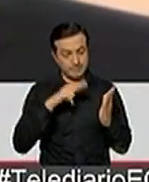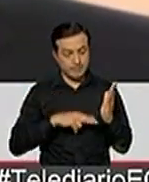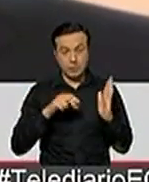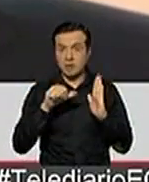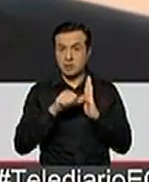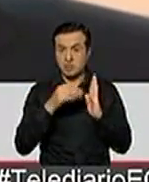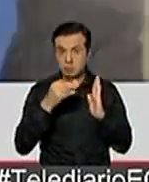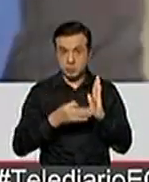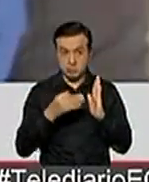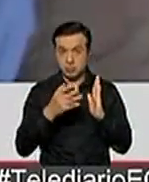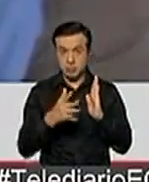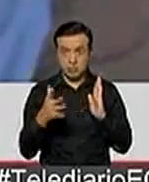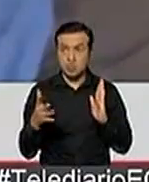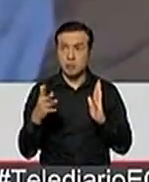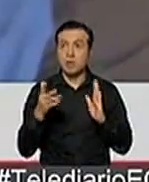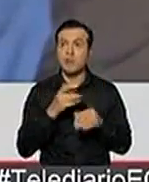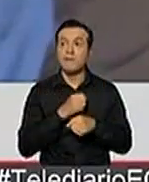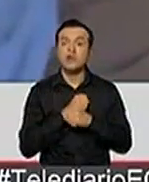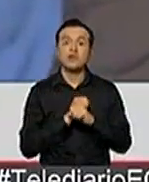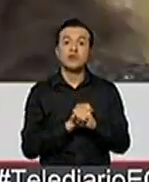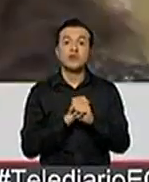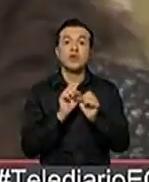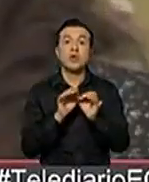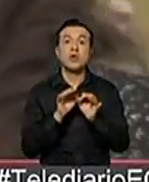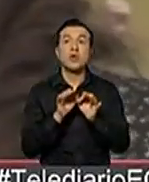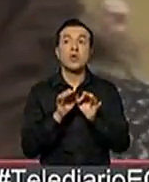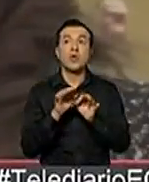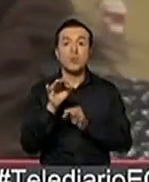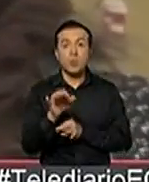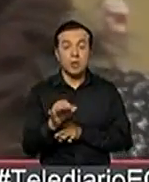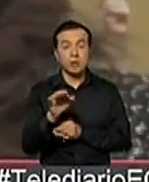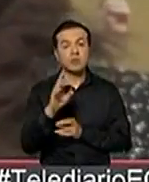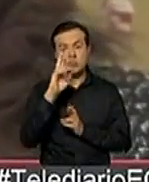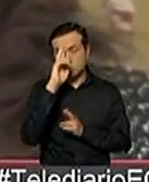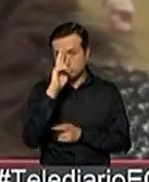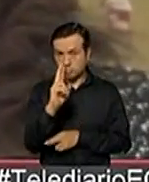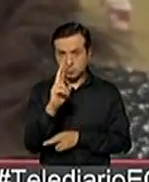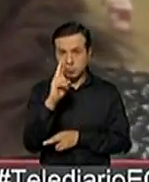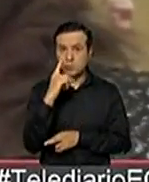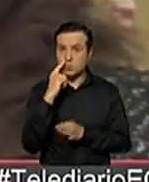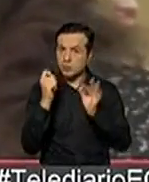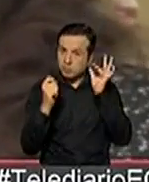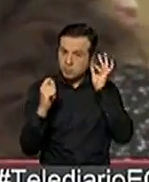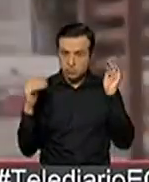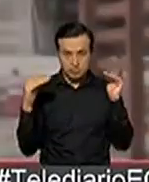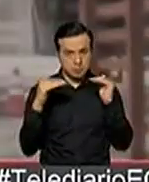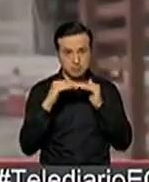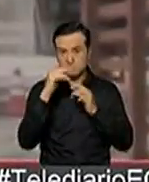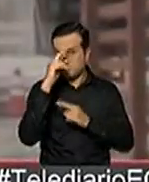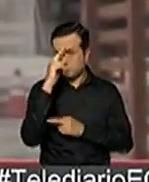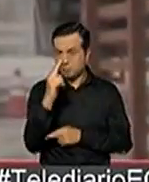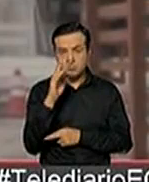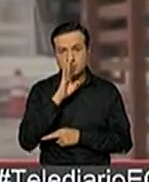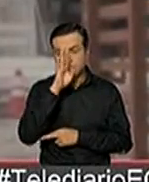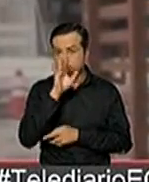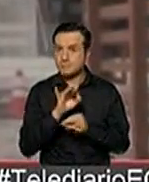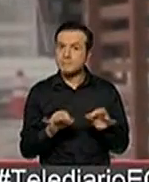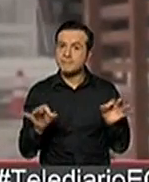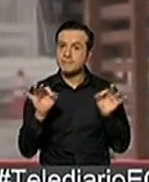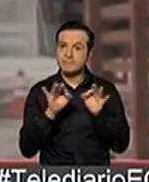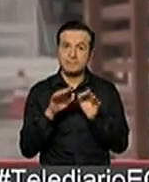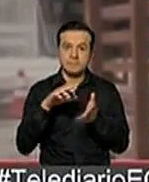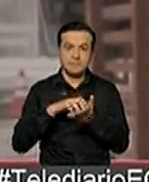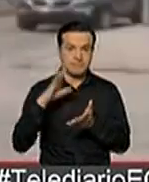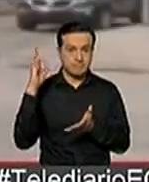artículo correspondiente. La Defensoría del Pueblo busca que se respete el principio de paridad de género en los tres cantones de la provincia